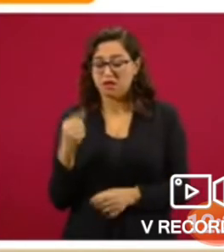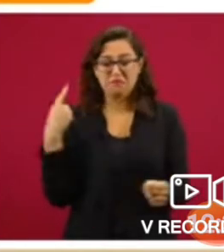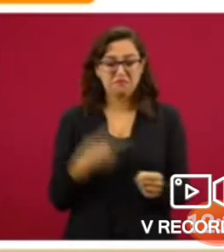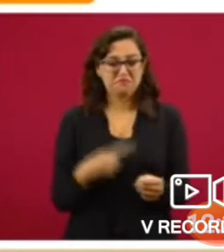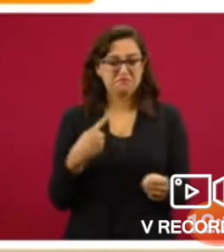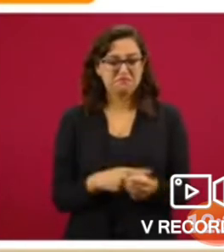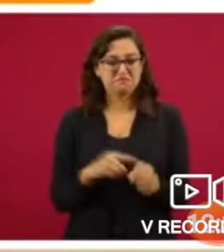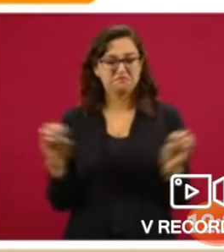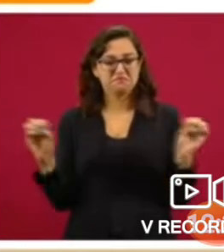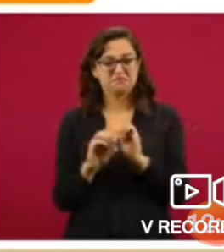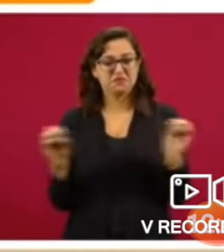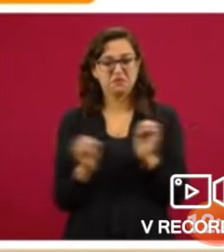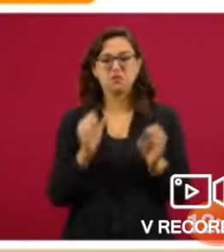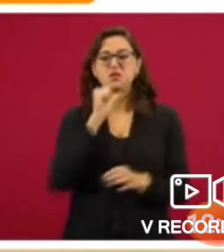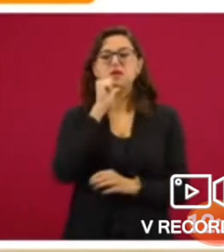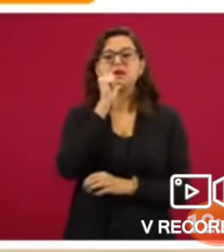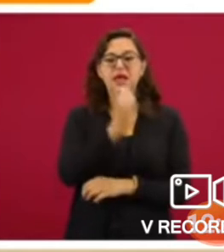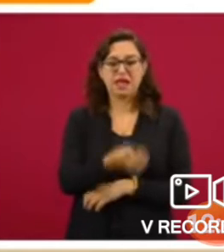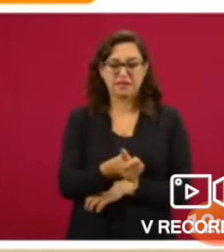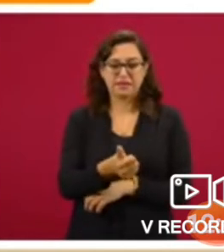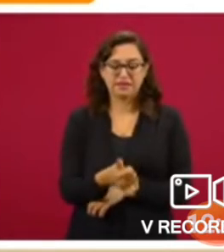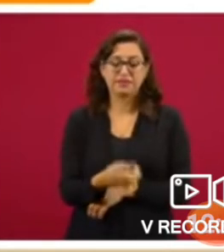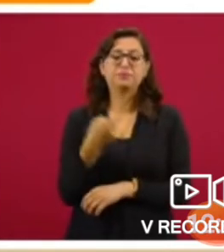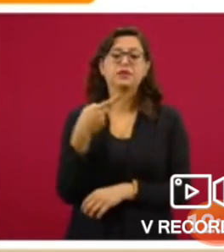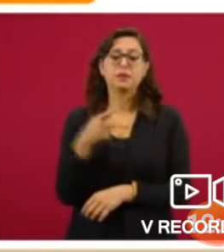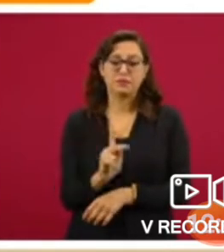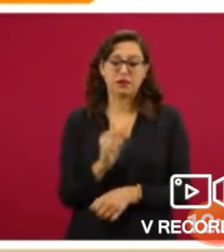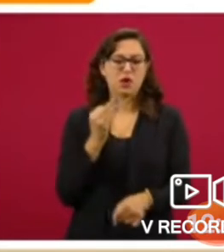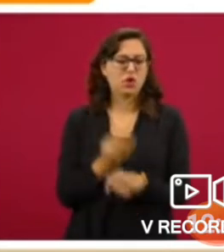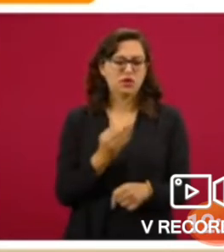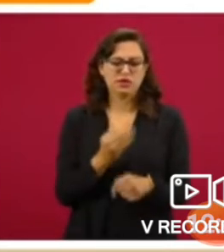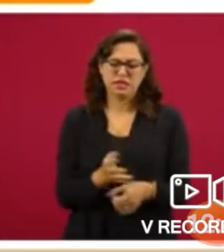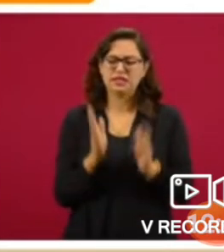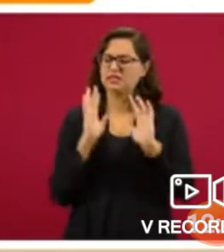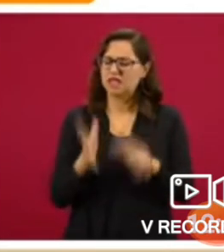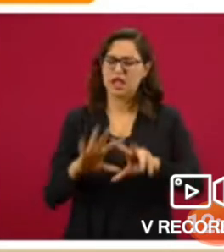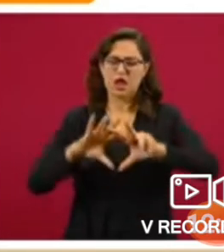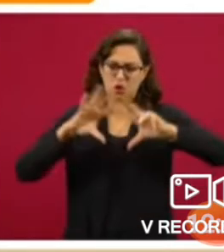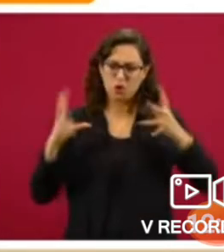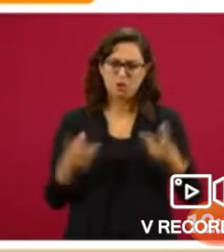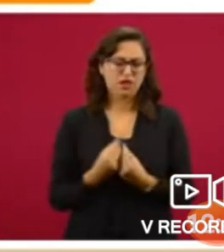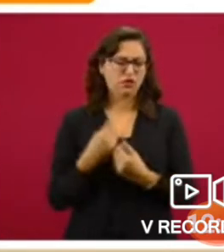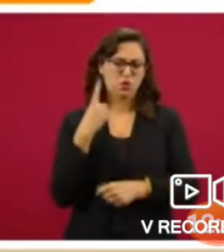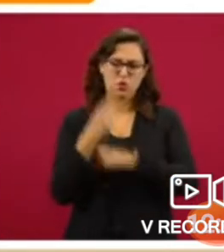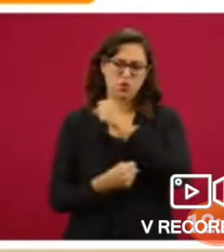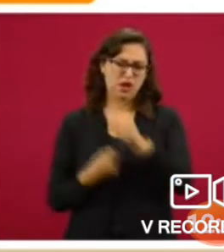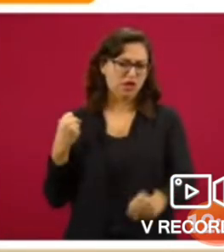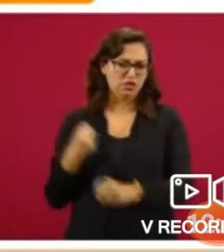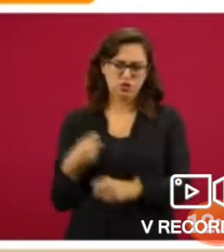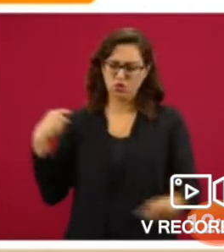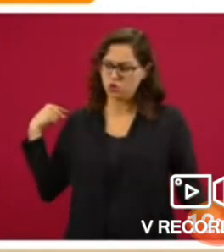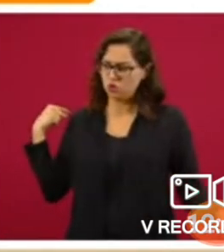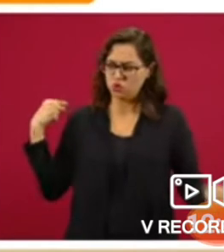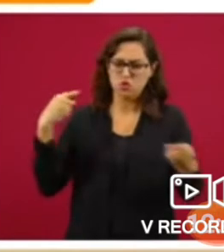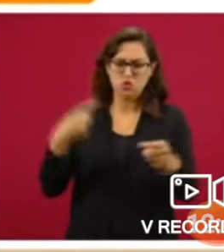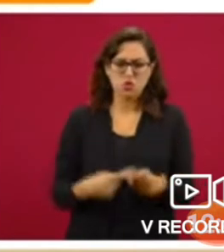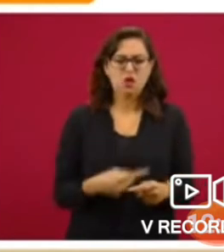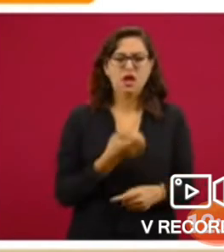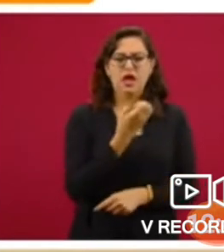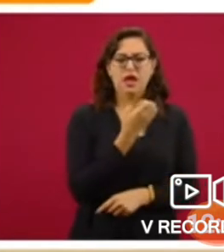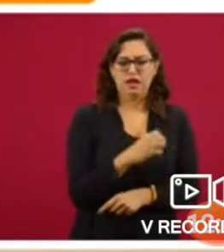de COVID-19 en México. Pero ahora estamos poniendo todo el trayecto desde la primera semana del año y hasta la